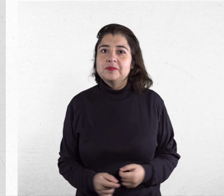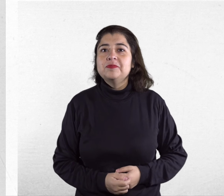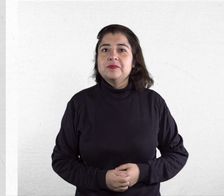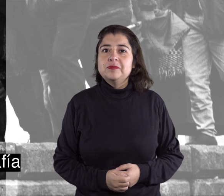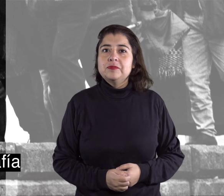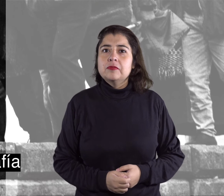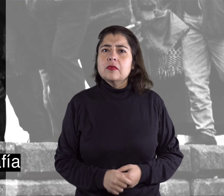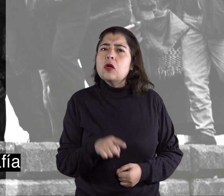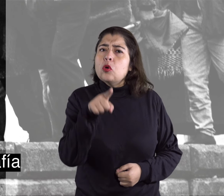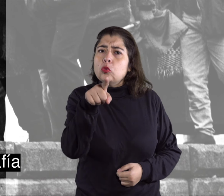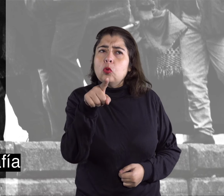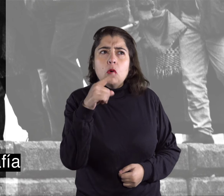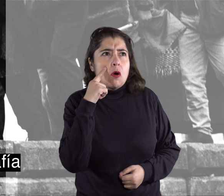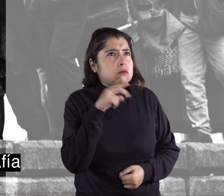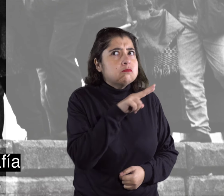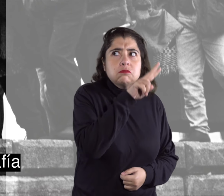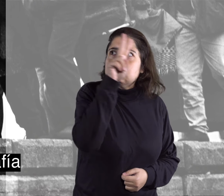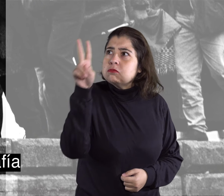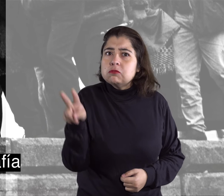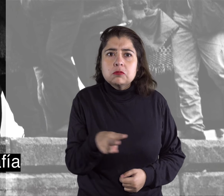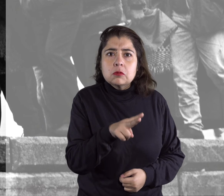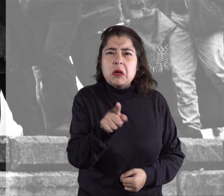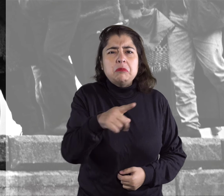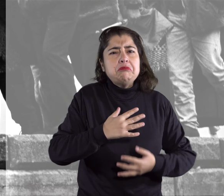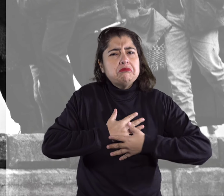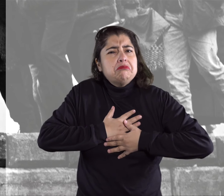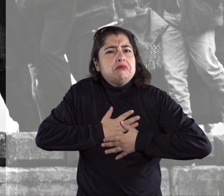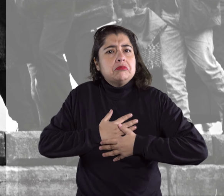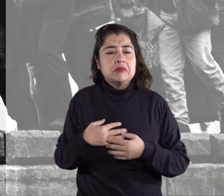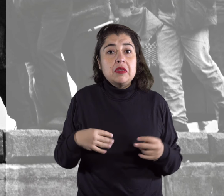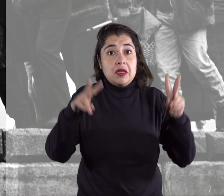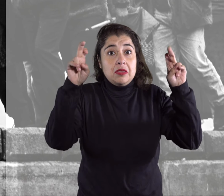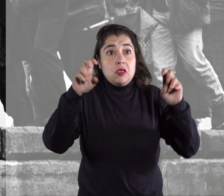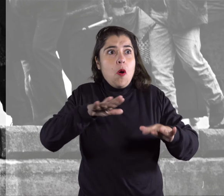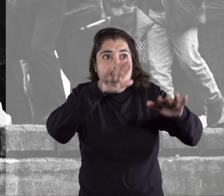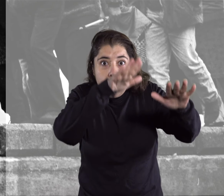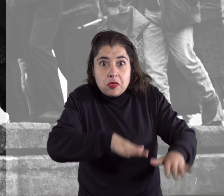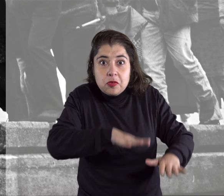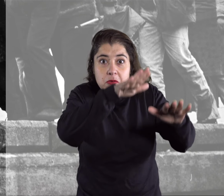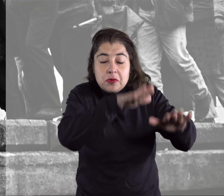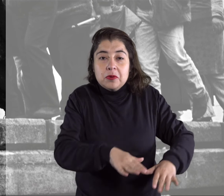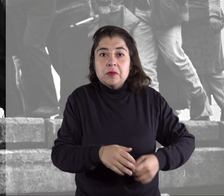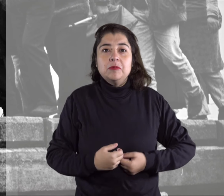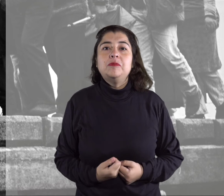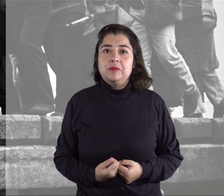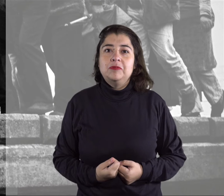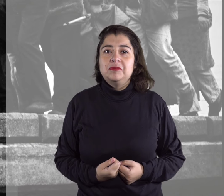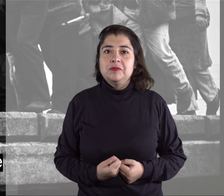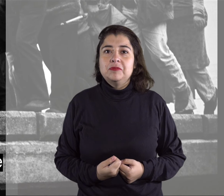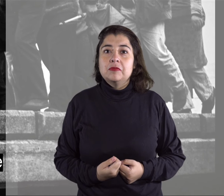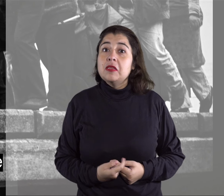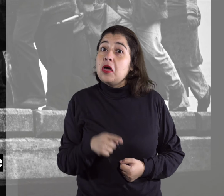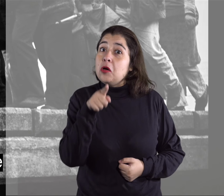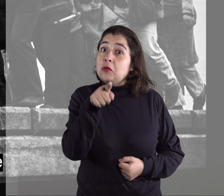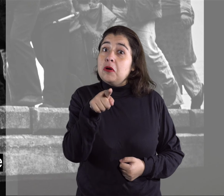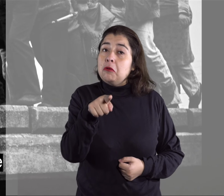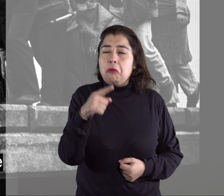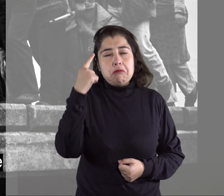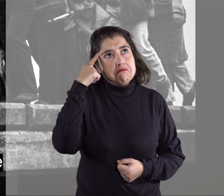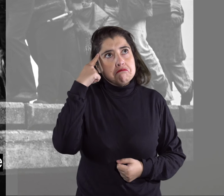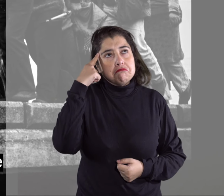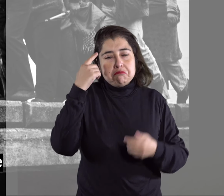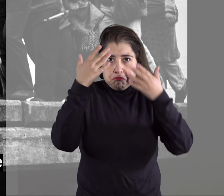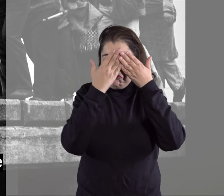¿Qué te produce recorrer esta fotografía titulada Adoremos? Te dejamos